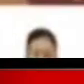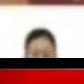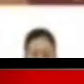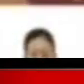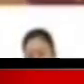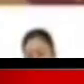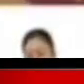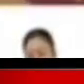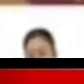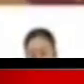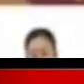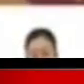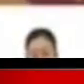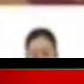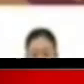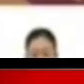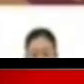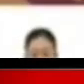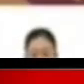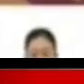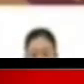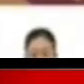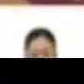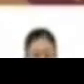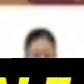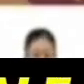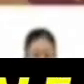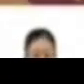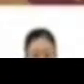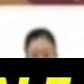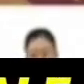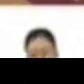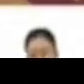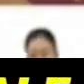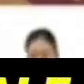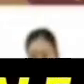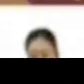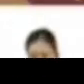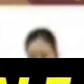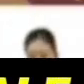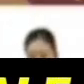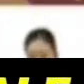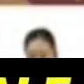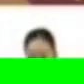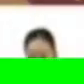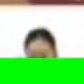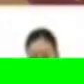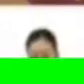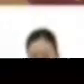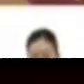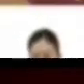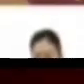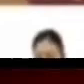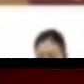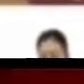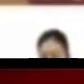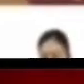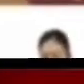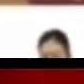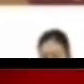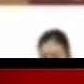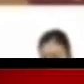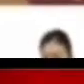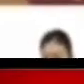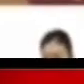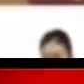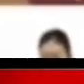que llegó con el billetazo, comprando votos por doquier. Y lo primero